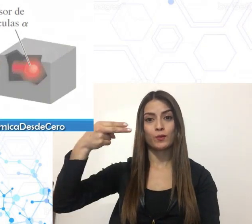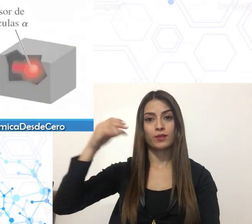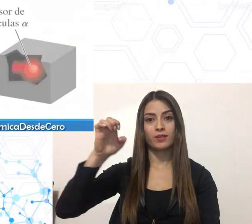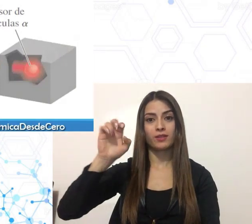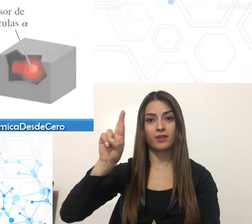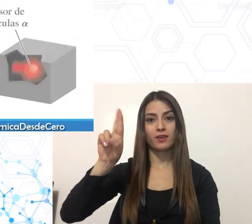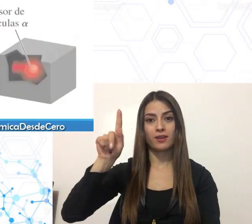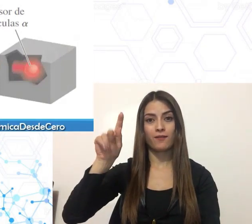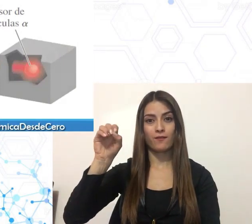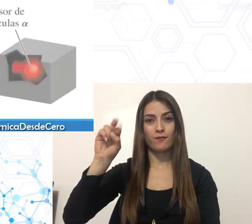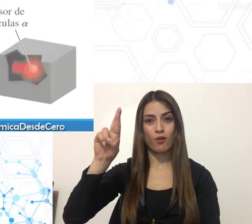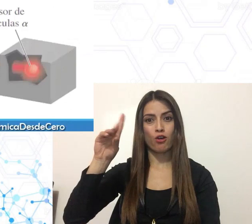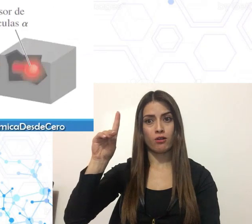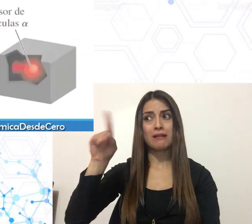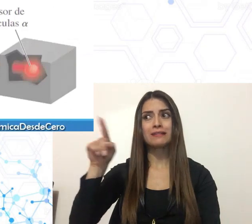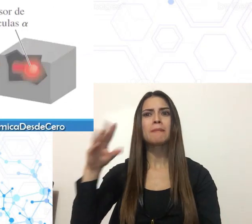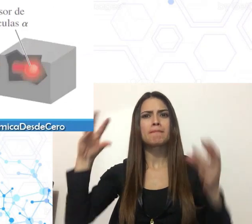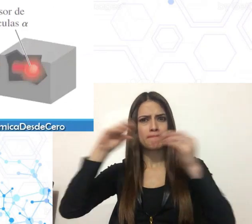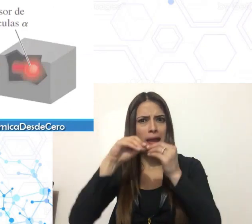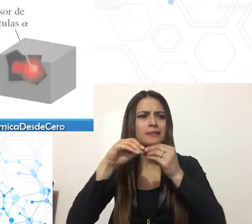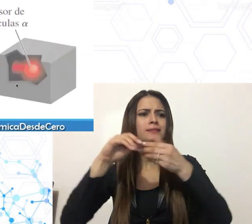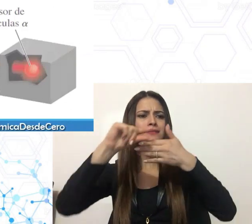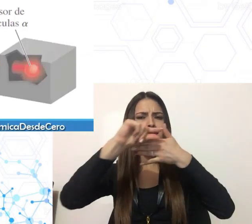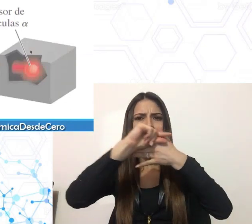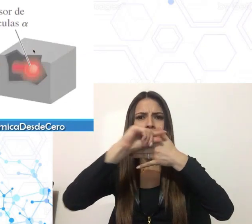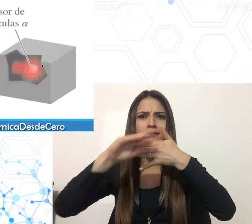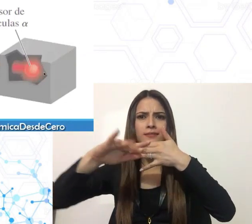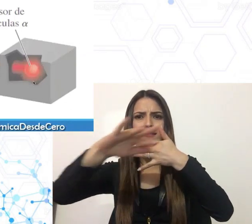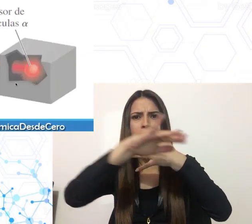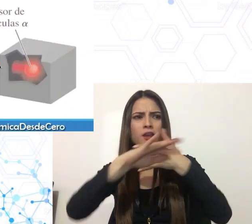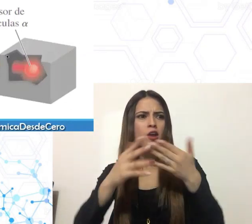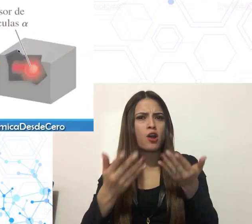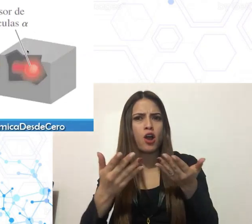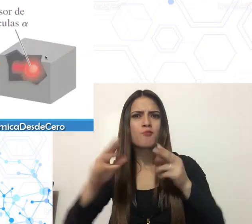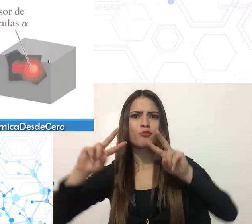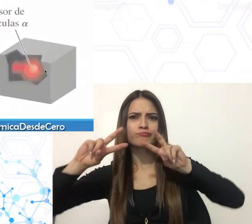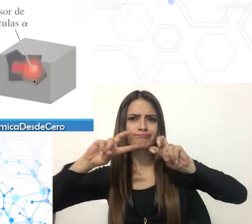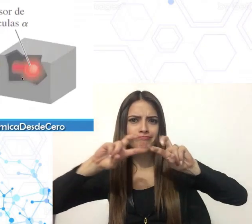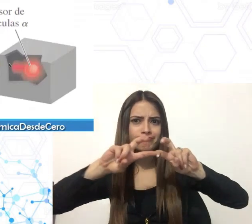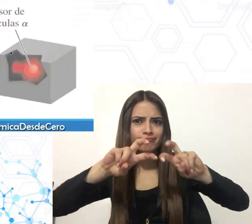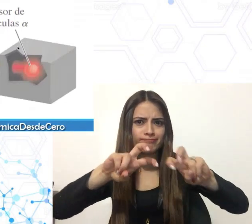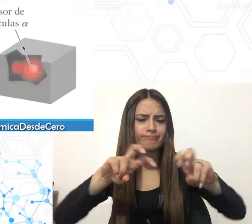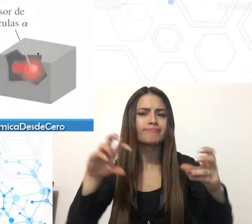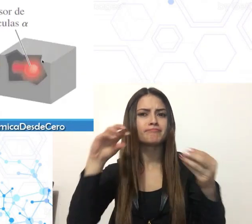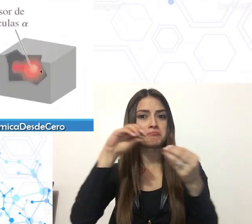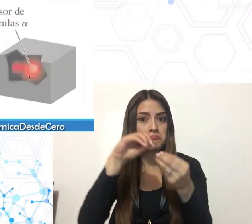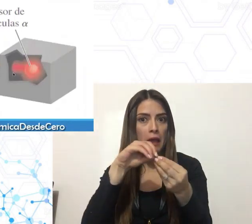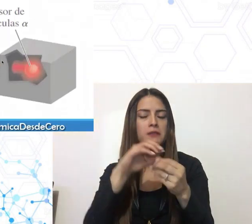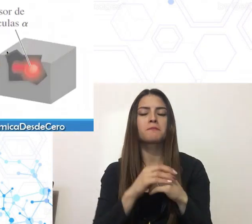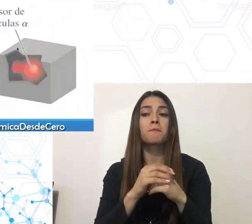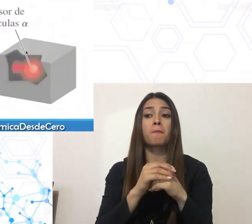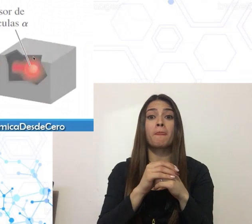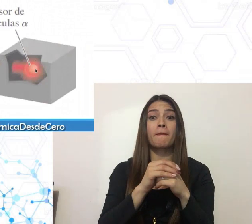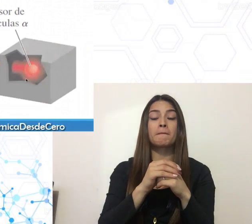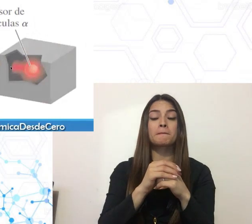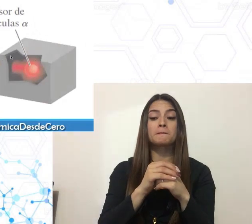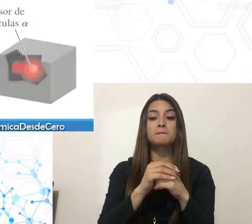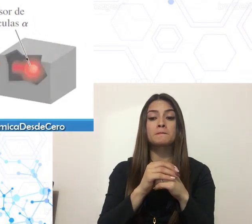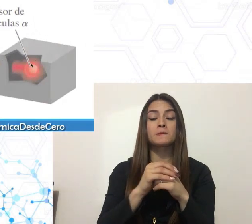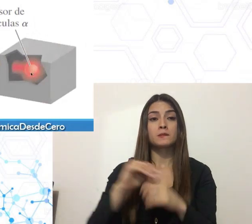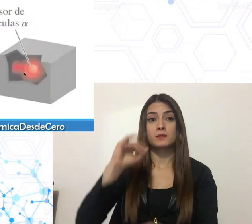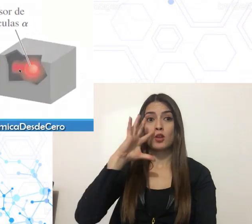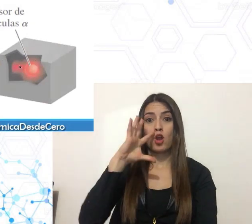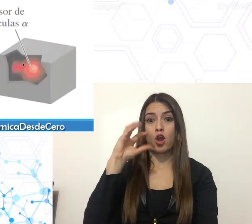señor Ernest Rutherford. Entonces, Rutherford, ¿qué hizo? Tomó el experimento realizado por los esposos Curie y